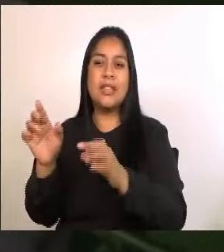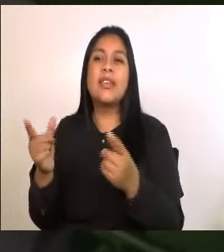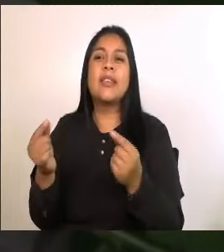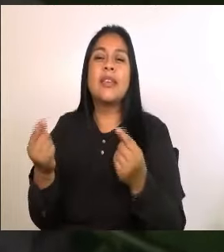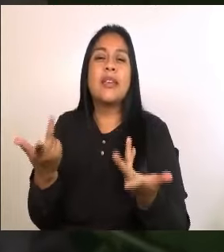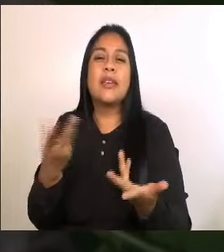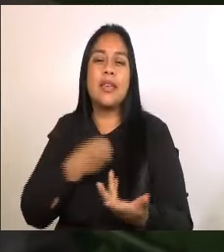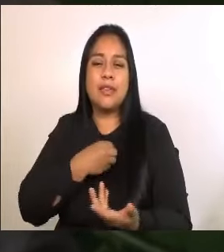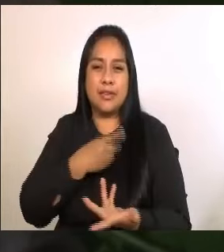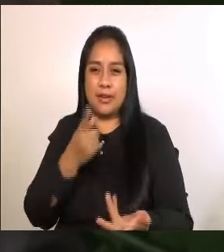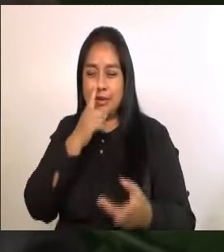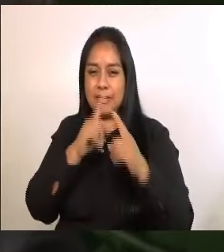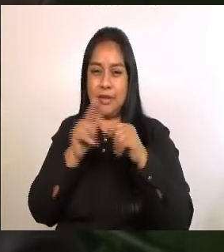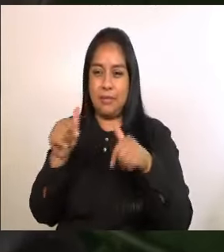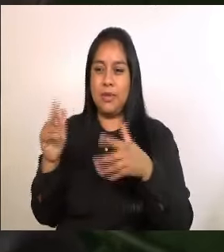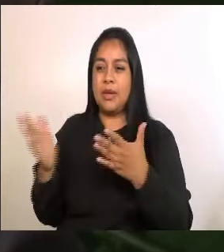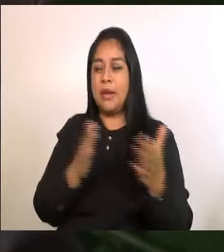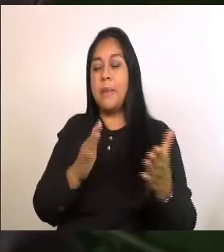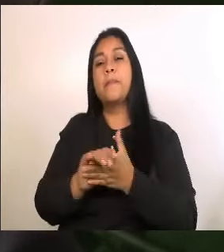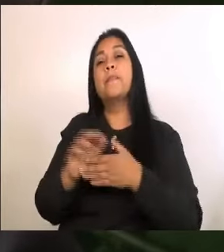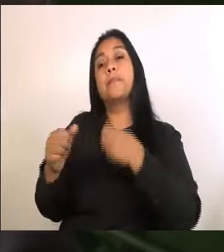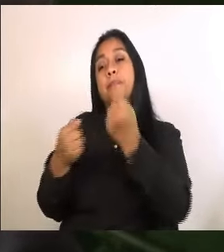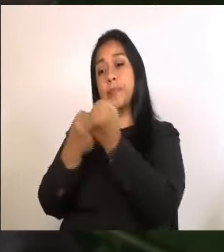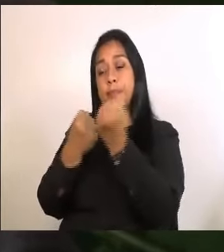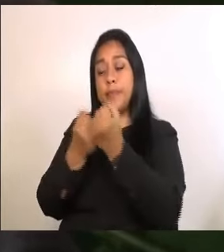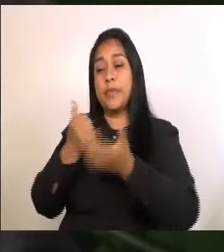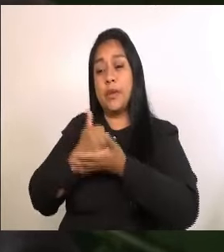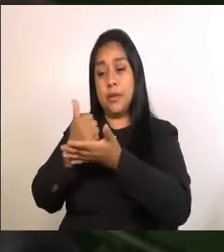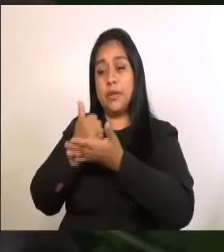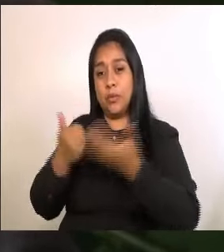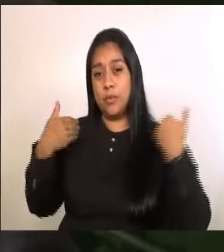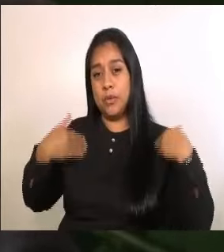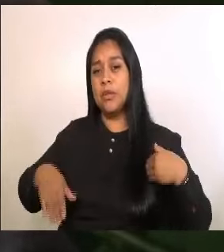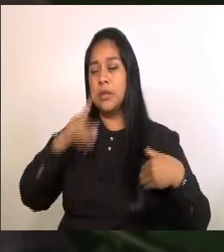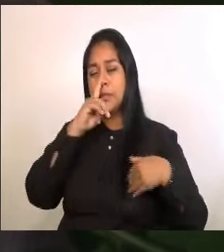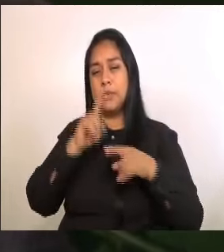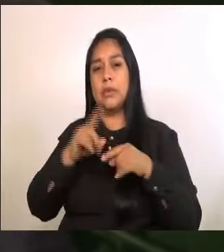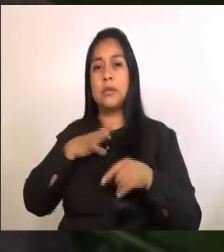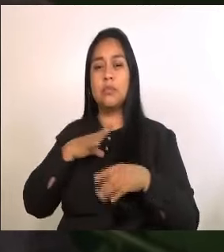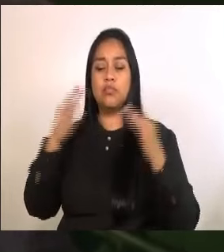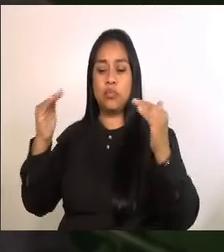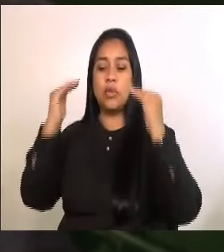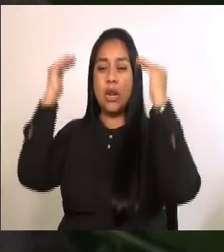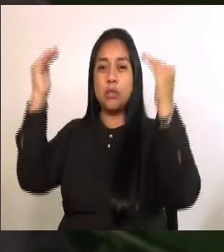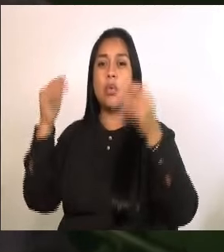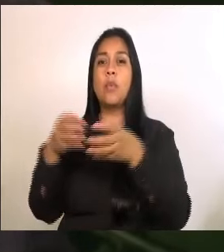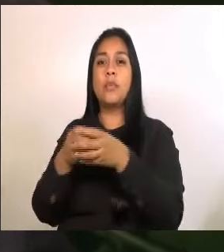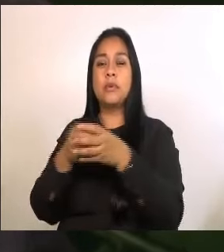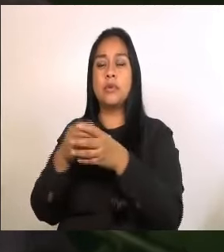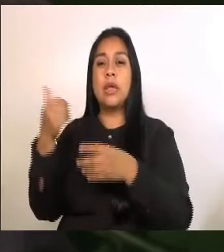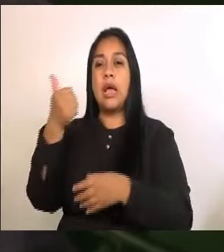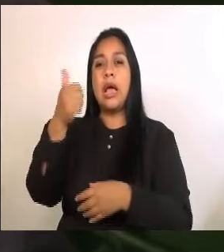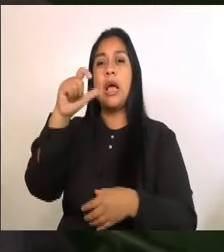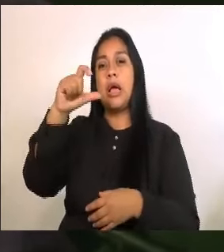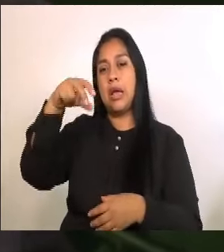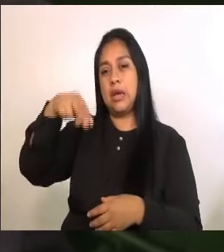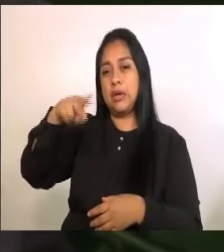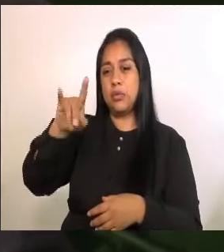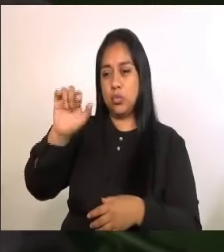Y para el apoyo y la ayuda humanitaria contamos con el Alto Comisionado para los Refugiados, ACNUR, y con la